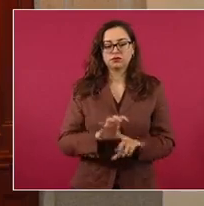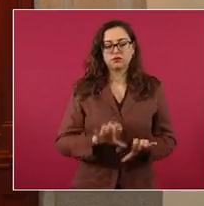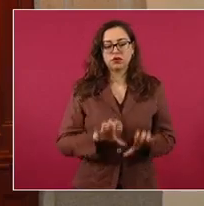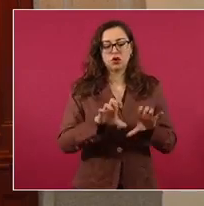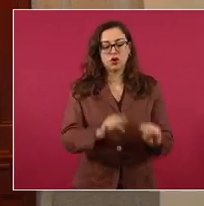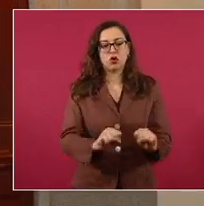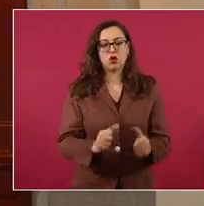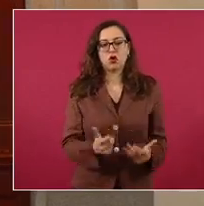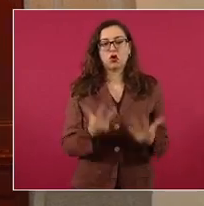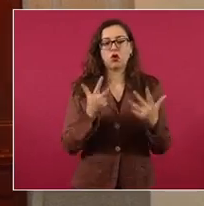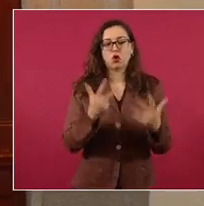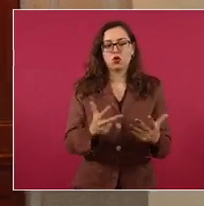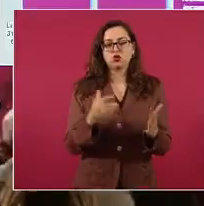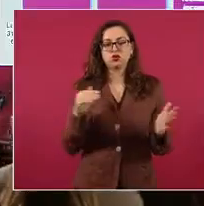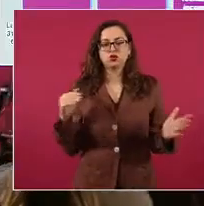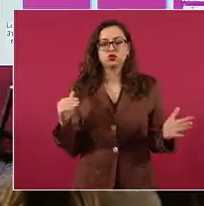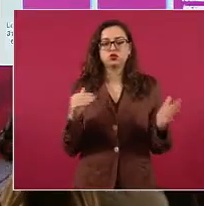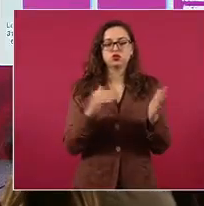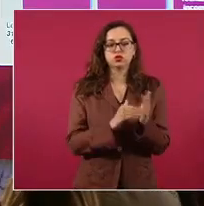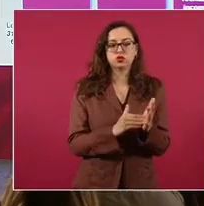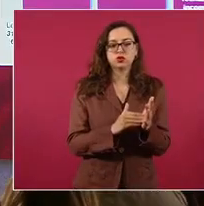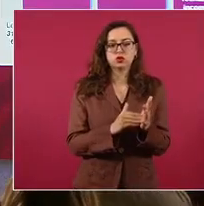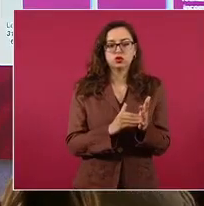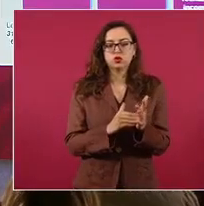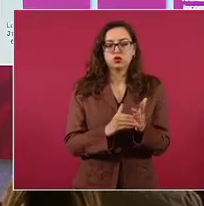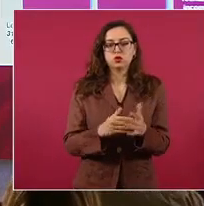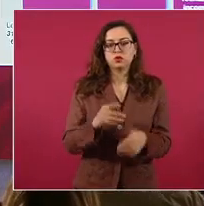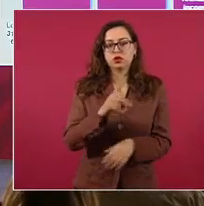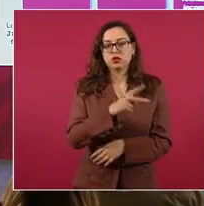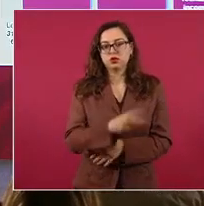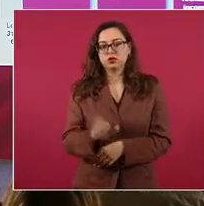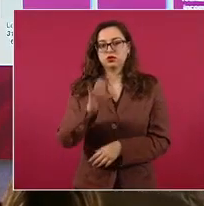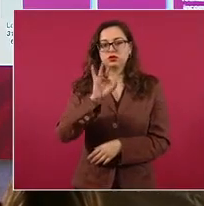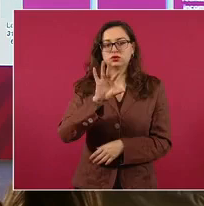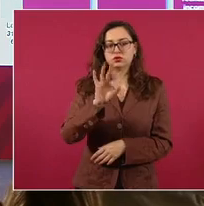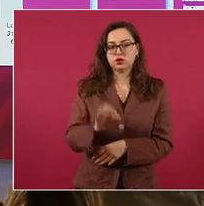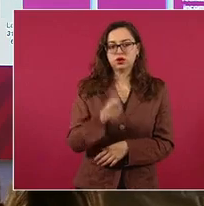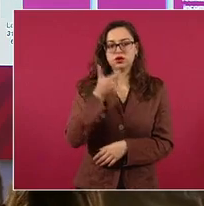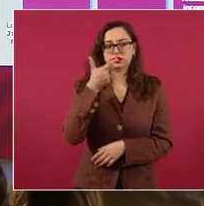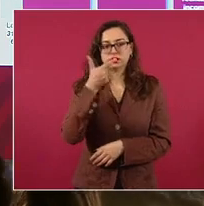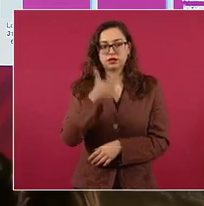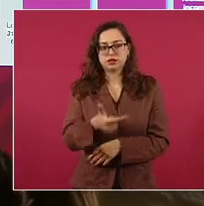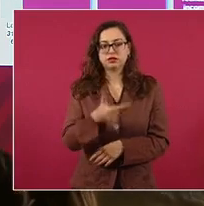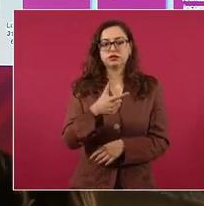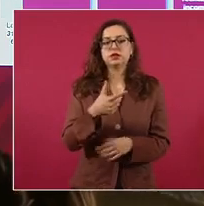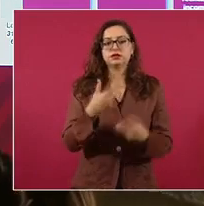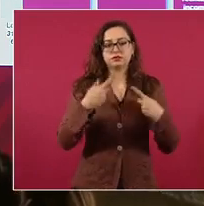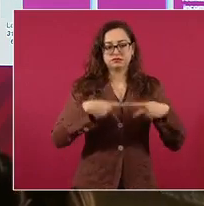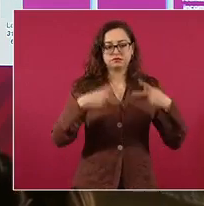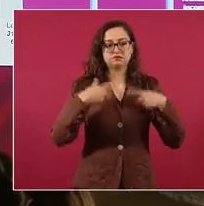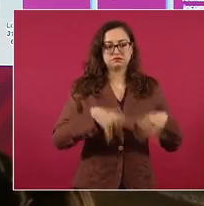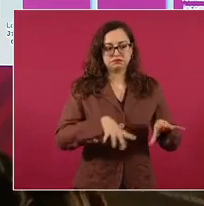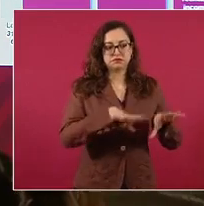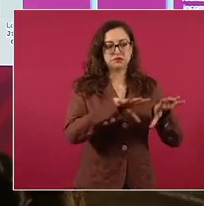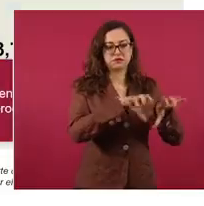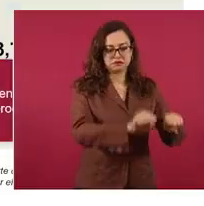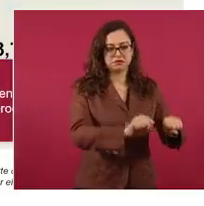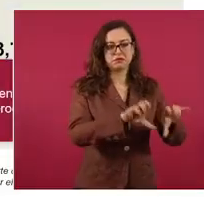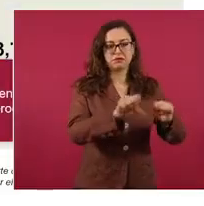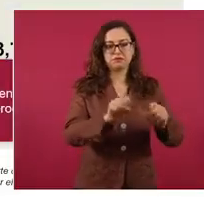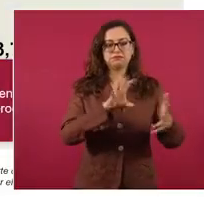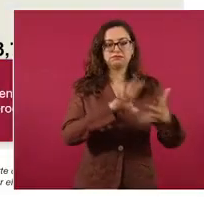8,247 detenciones por fuerzas de seguridad pública municipales, estatales y federales, y